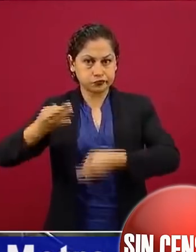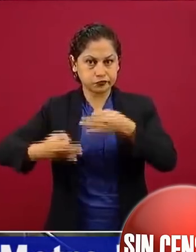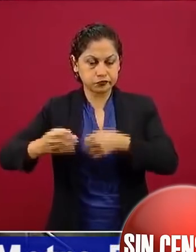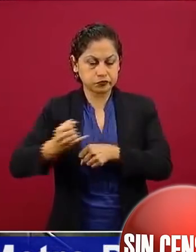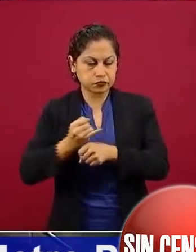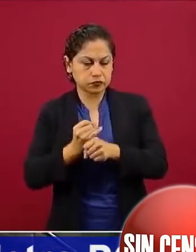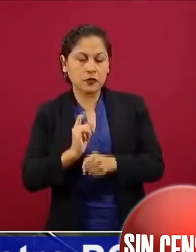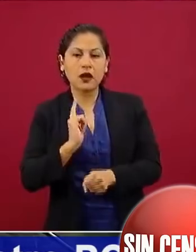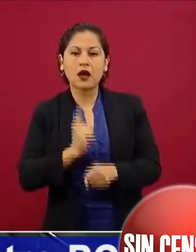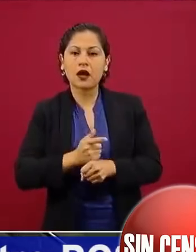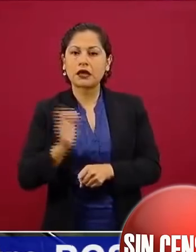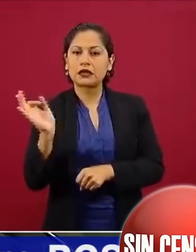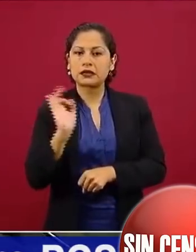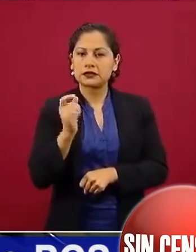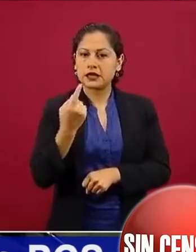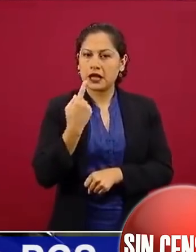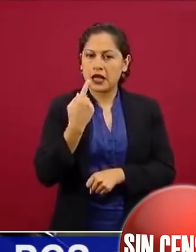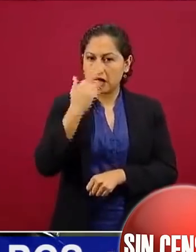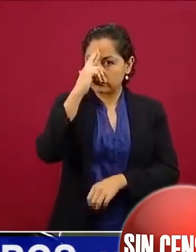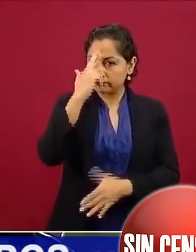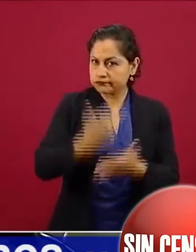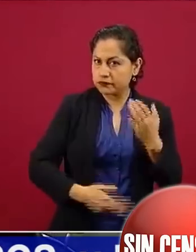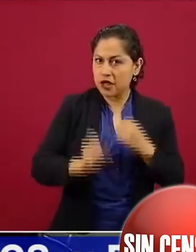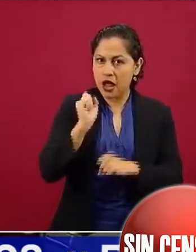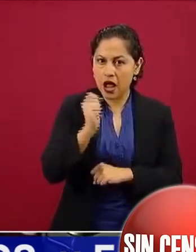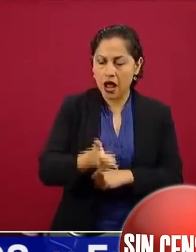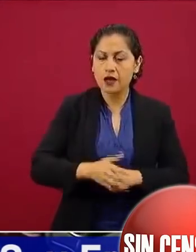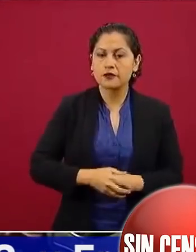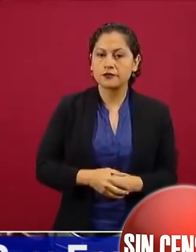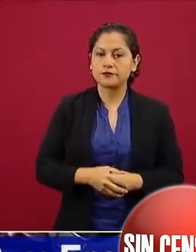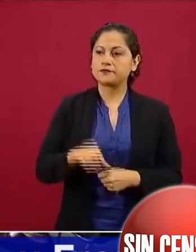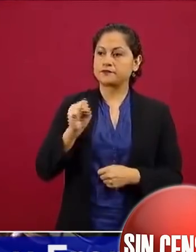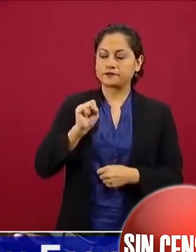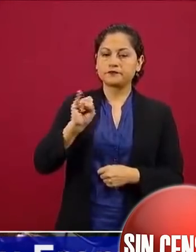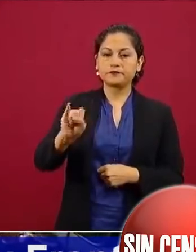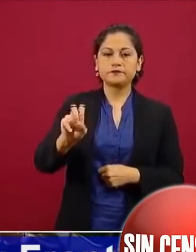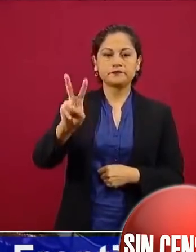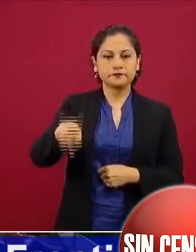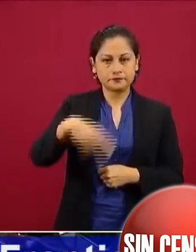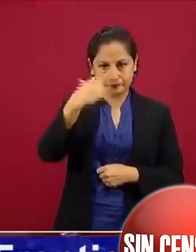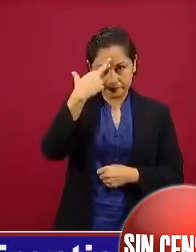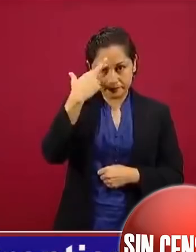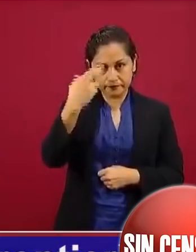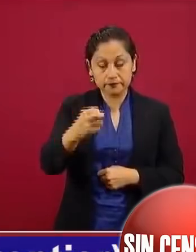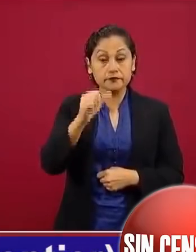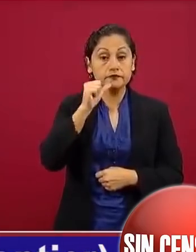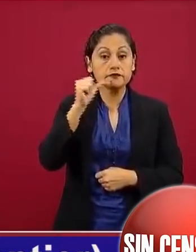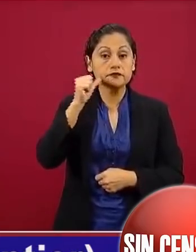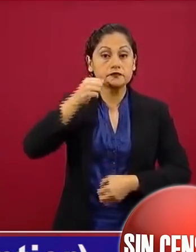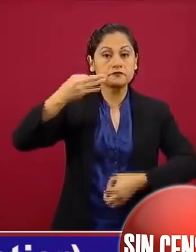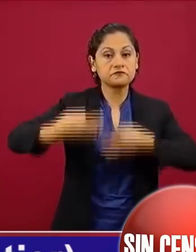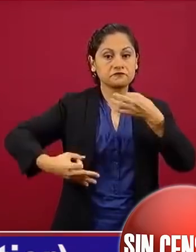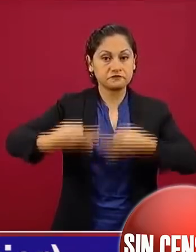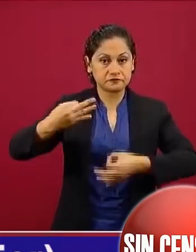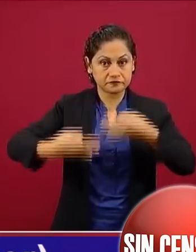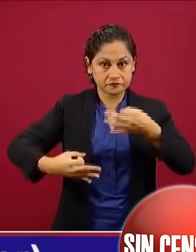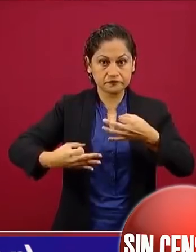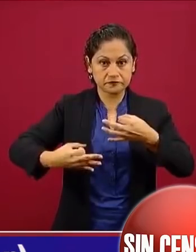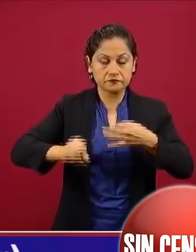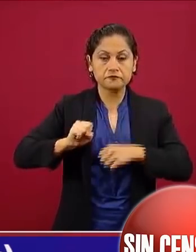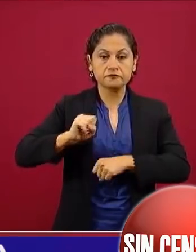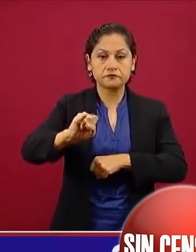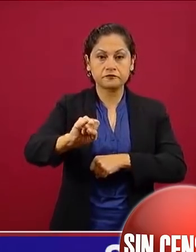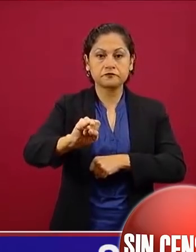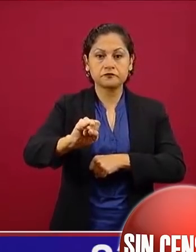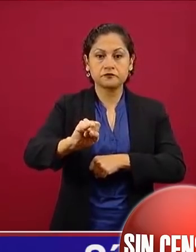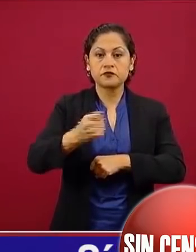delitos. Sí, bueno, sí, en efecto, ayer la Corte le dio entrada a un